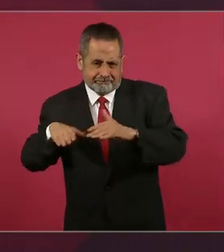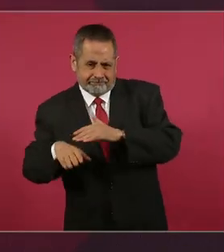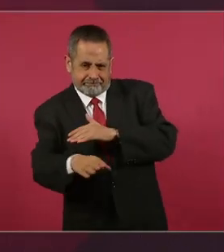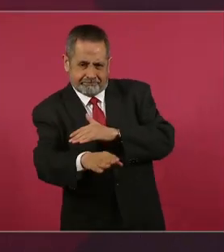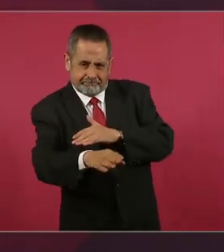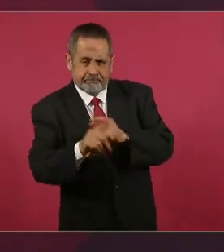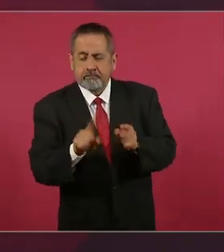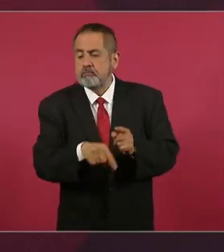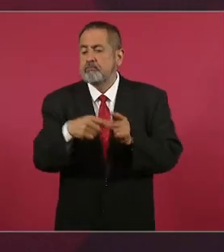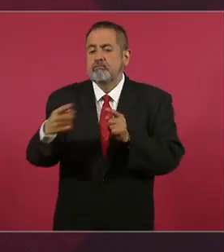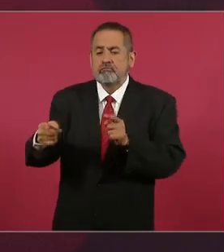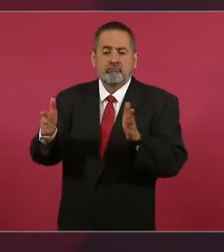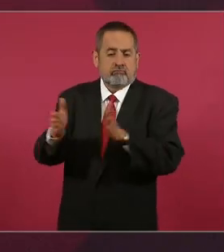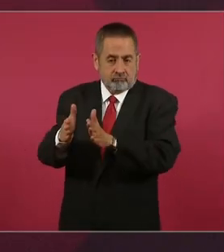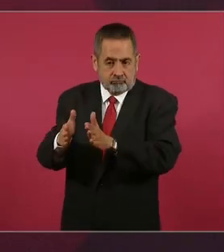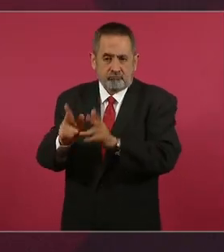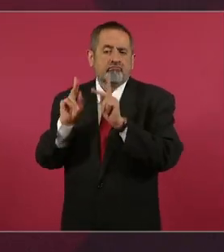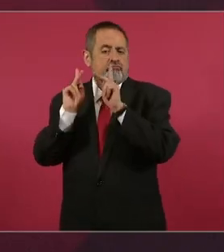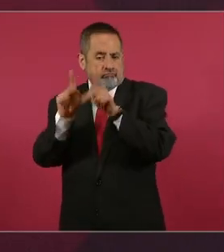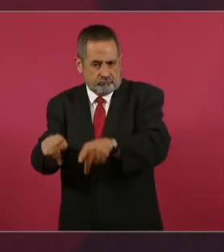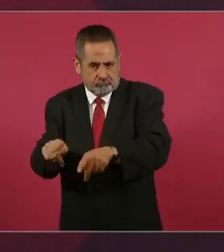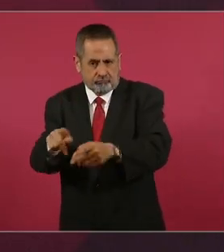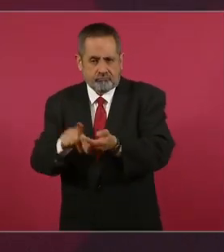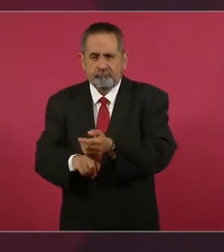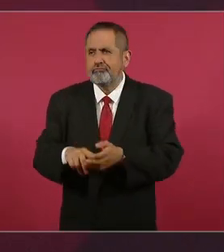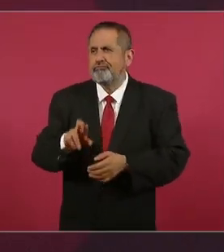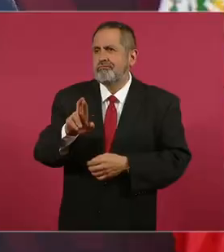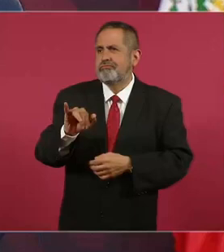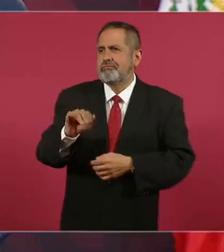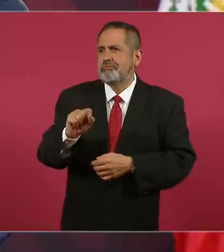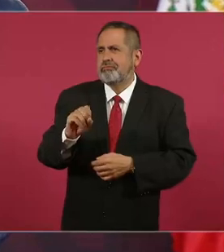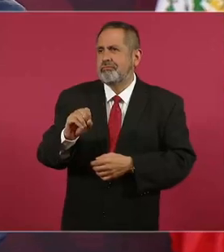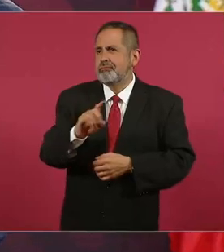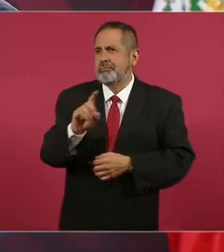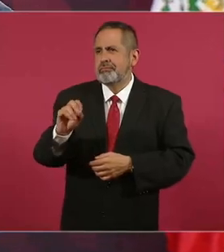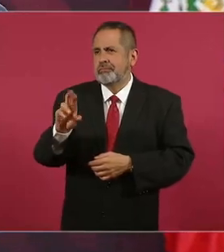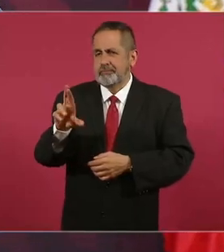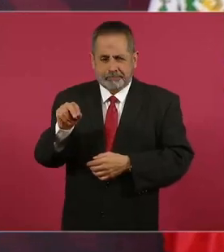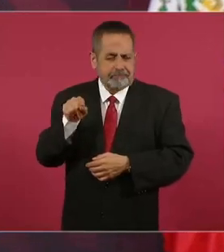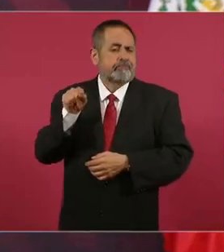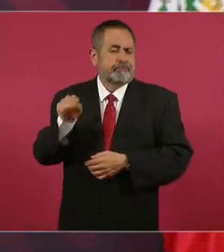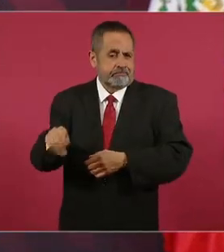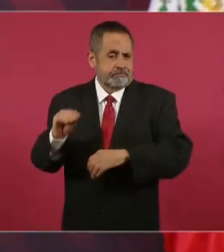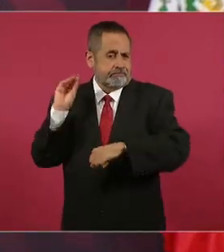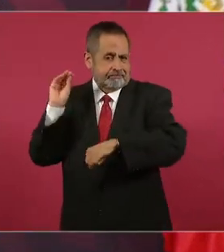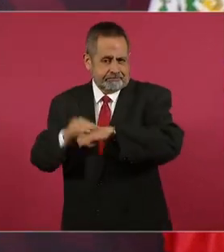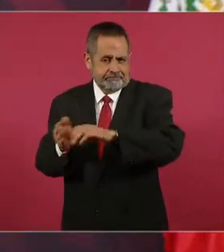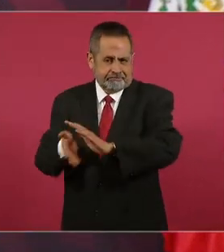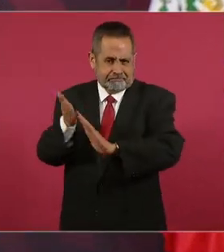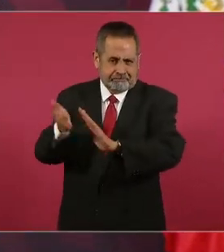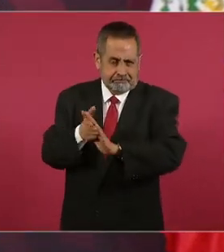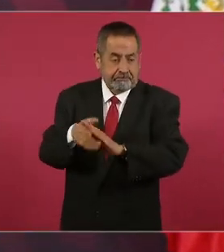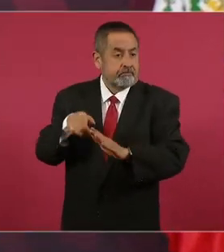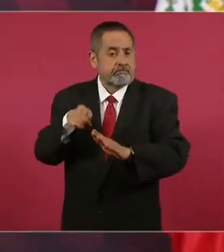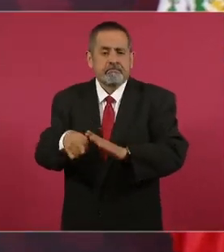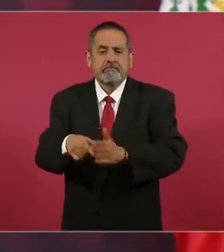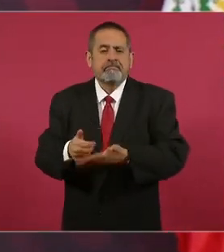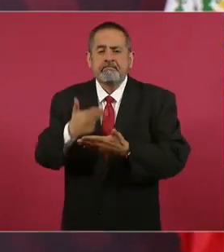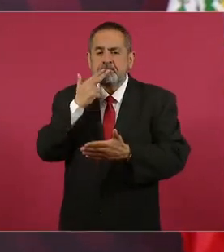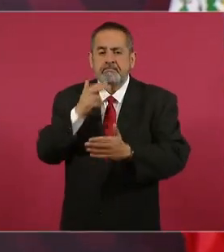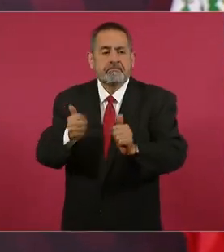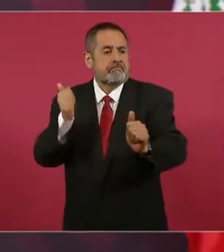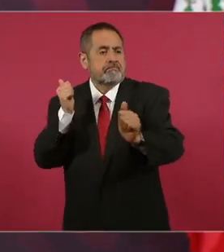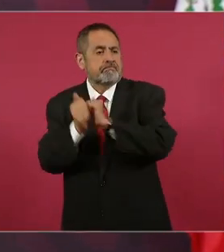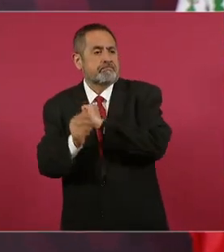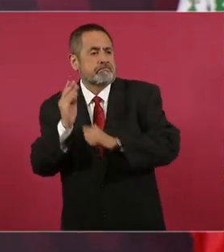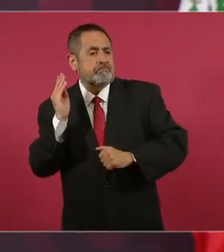otro que se llama Rizo de Oro, y esa carretera va a ayudar mucho a